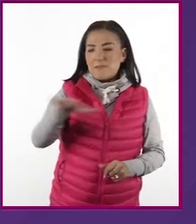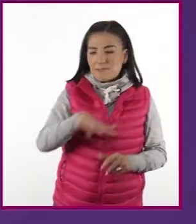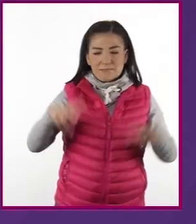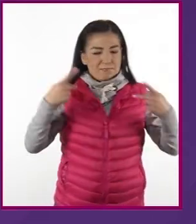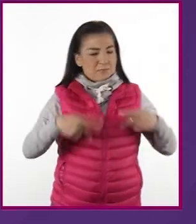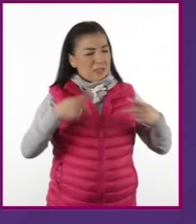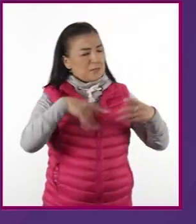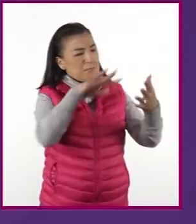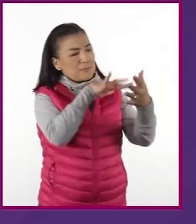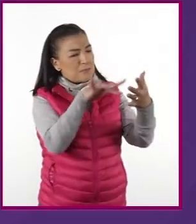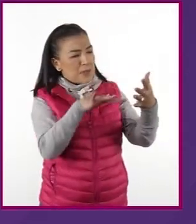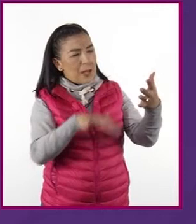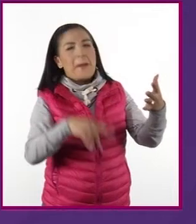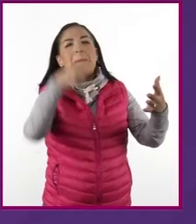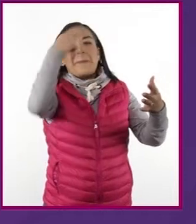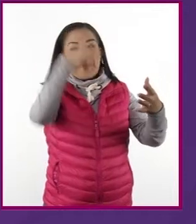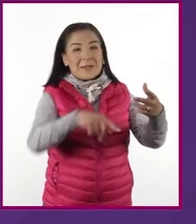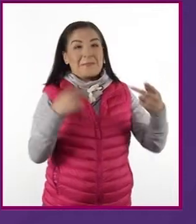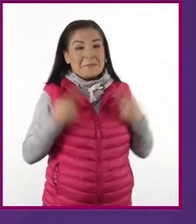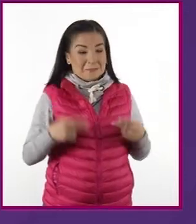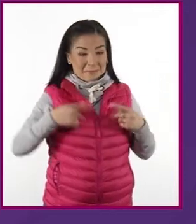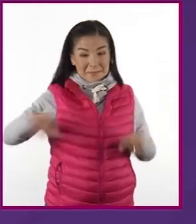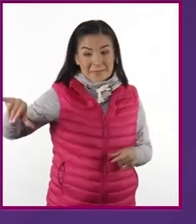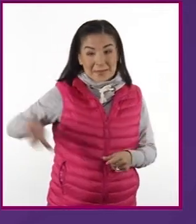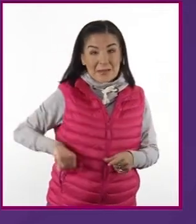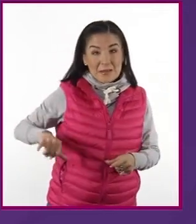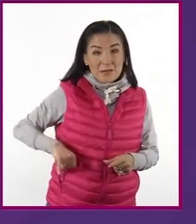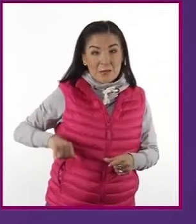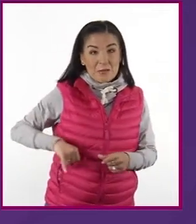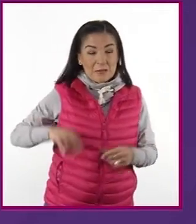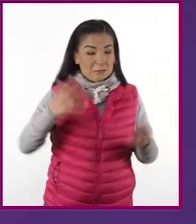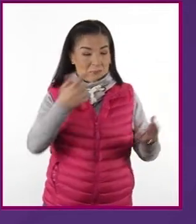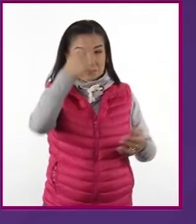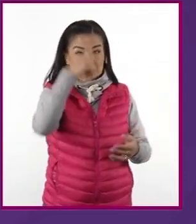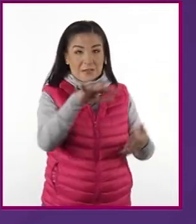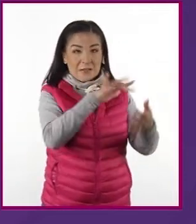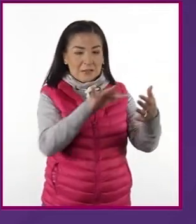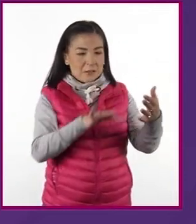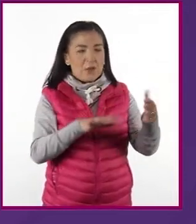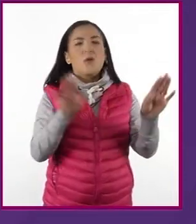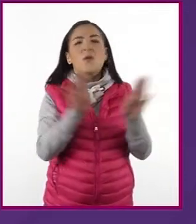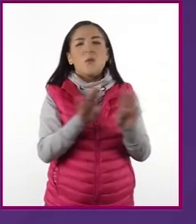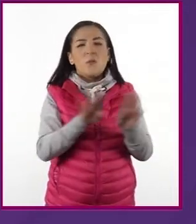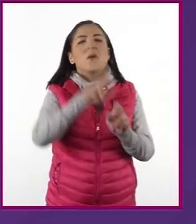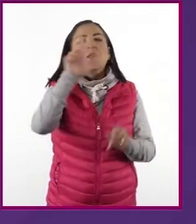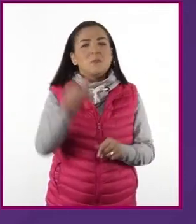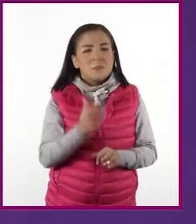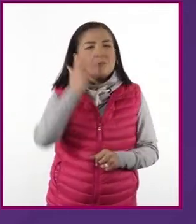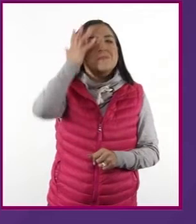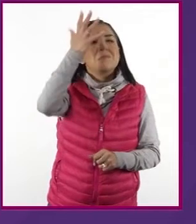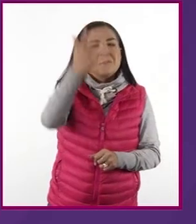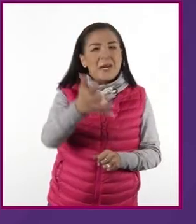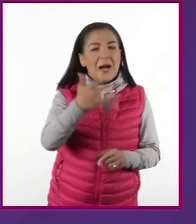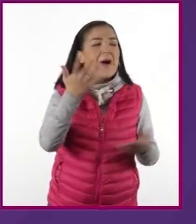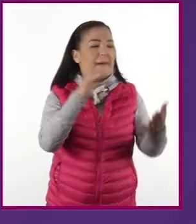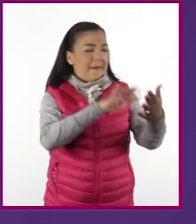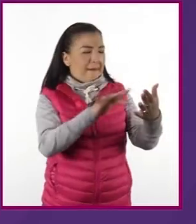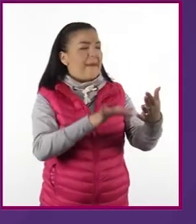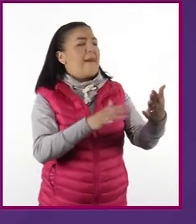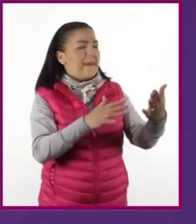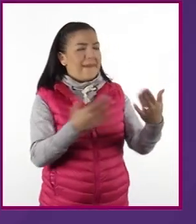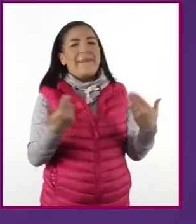se interesen en la literatura adquieran ciertos puntos de referencia